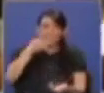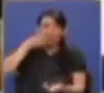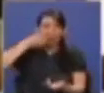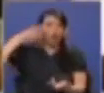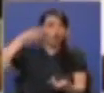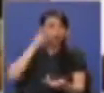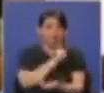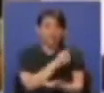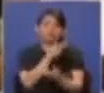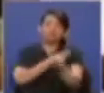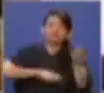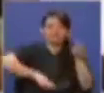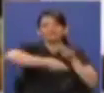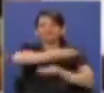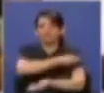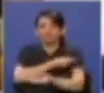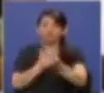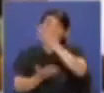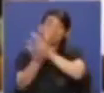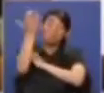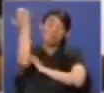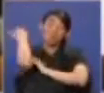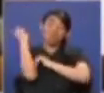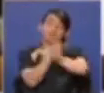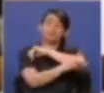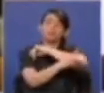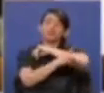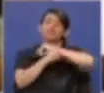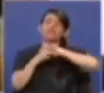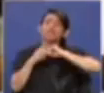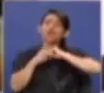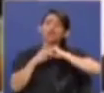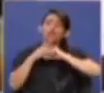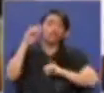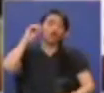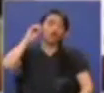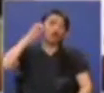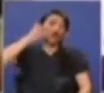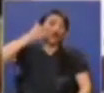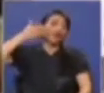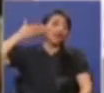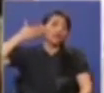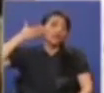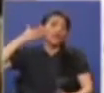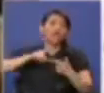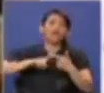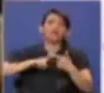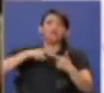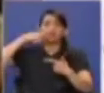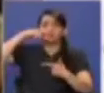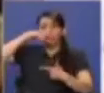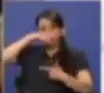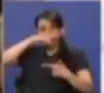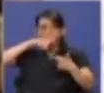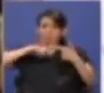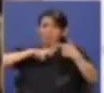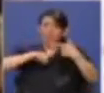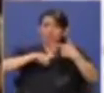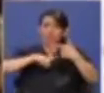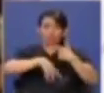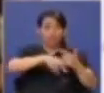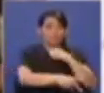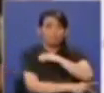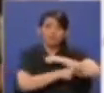pasó en esa historia petrolera del pasado, en Orellana, en Sucumbíos, en donde salía el petróleo y las poblaciones solo